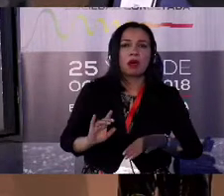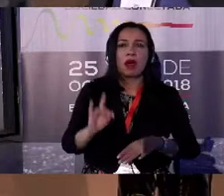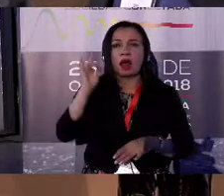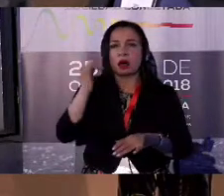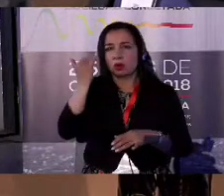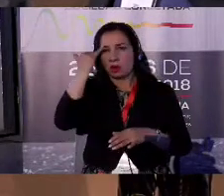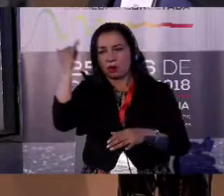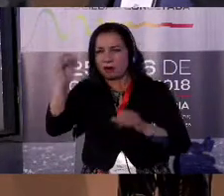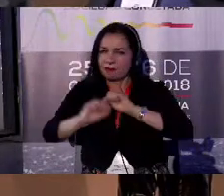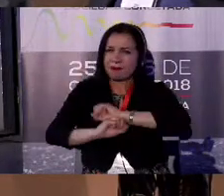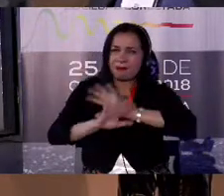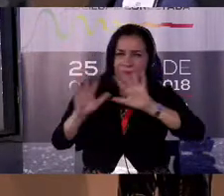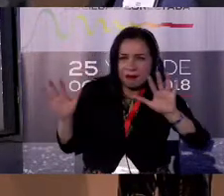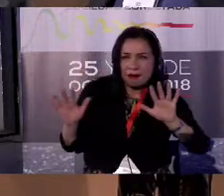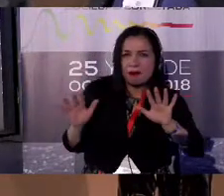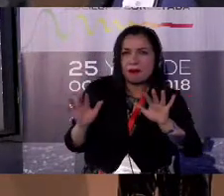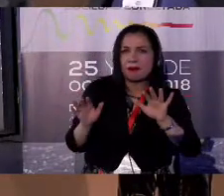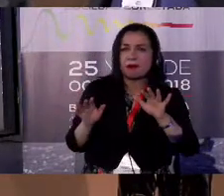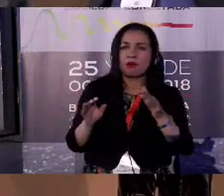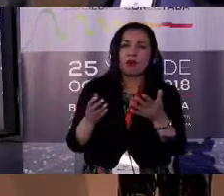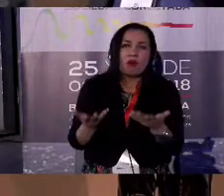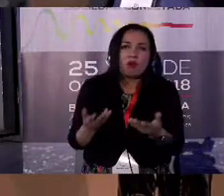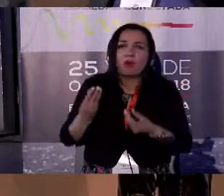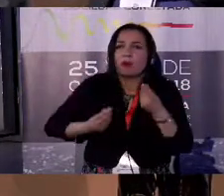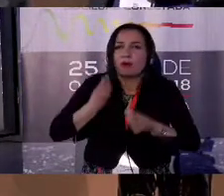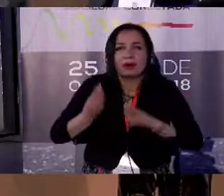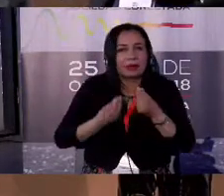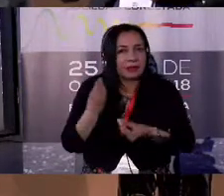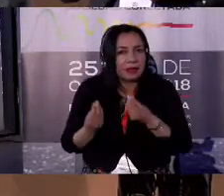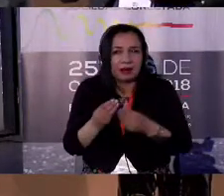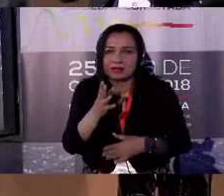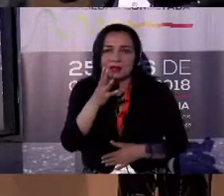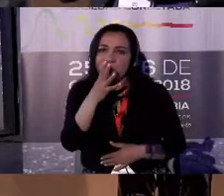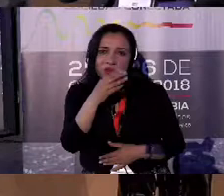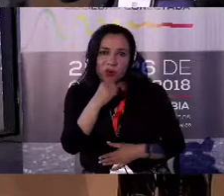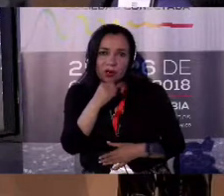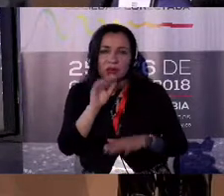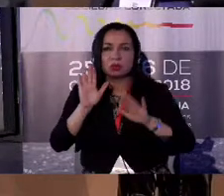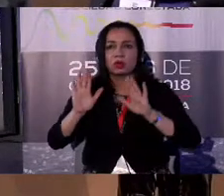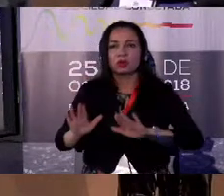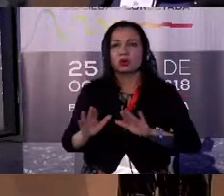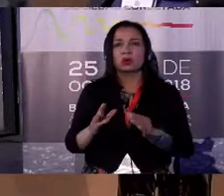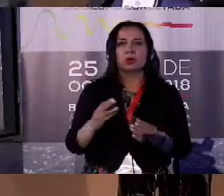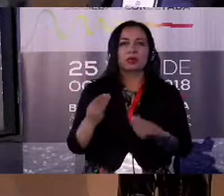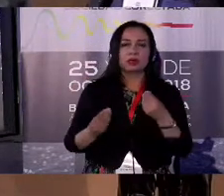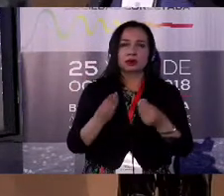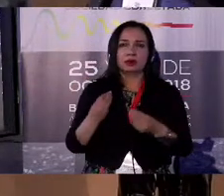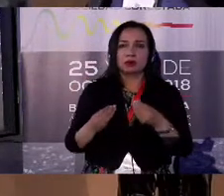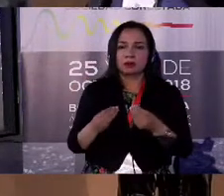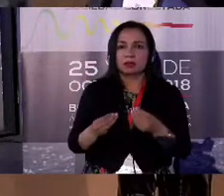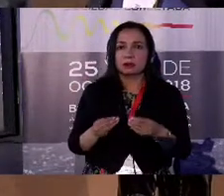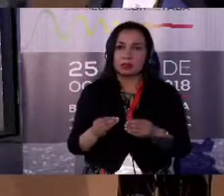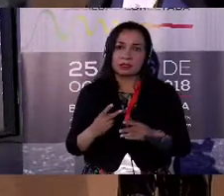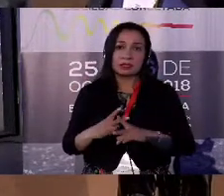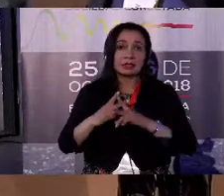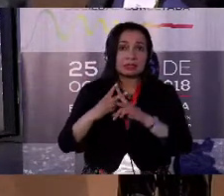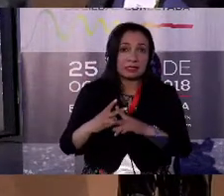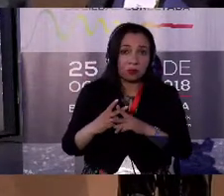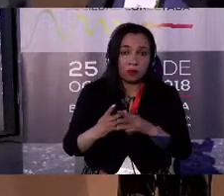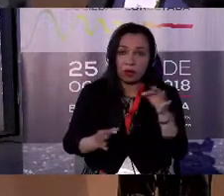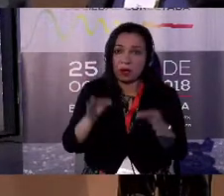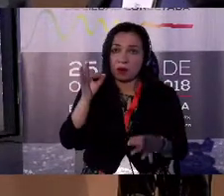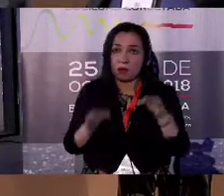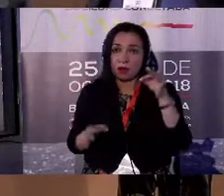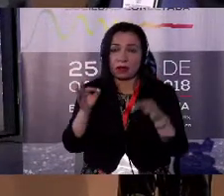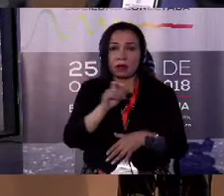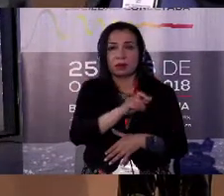nítidos o muy claros o muy transparentes respecto de cómo hacerlos. Y eso está poniendo en cuestión la propia seguridad jurídica del inversionista,